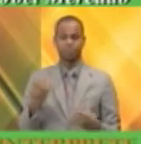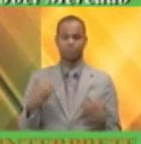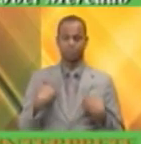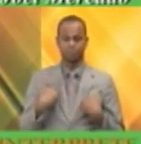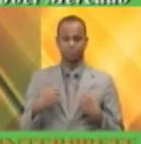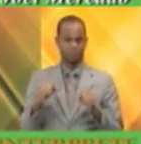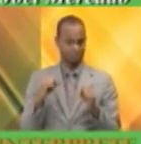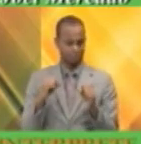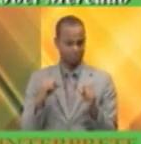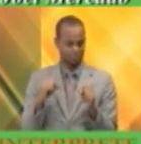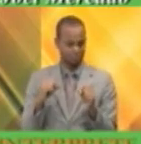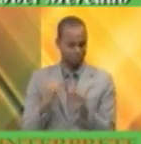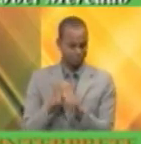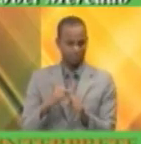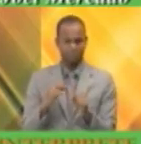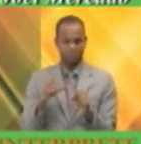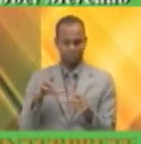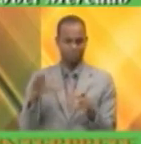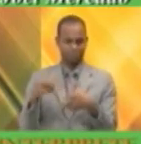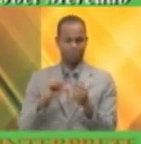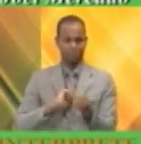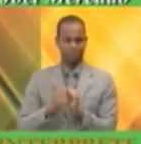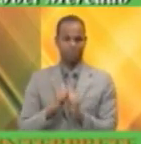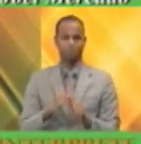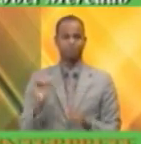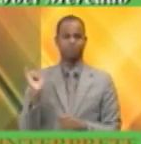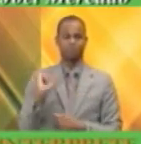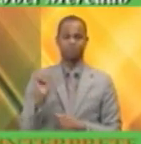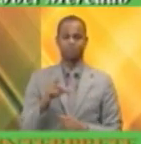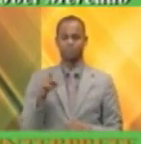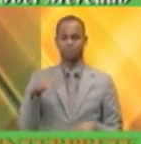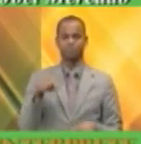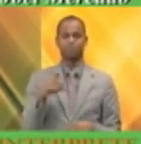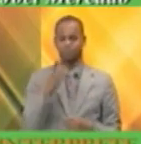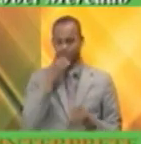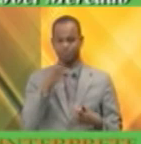lucha. Y tenemos un dominicano, ICRD,